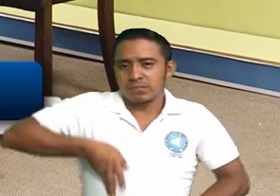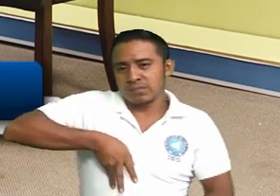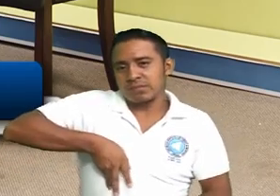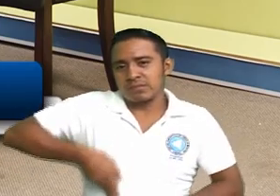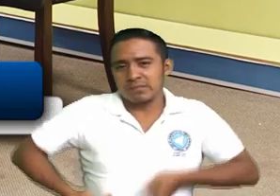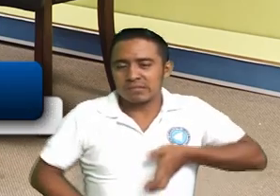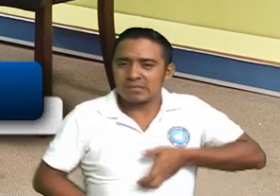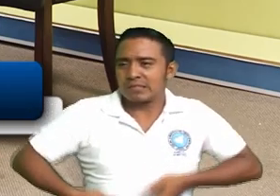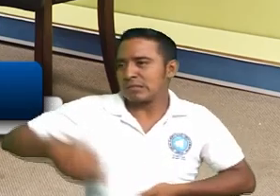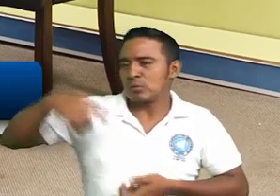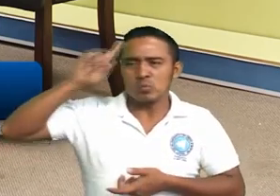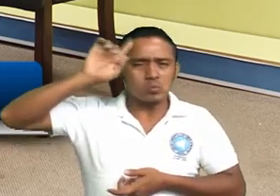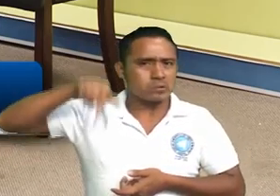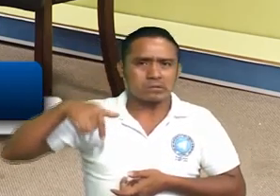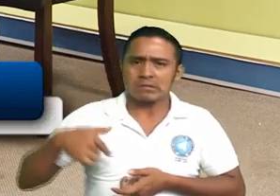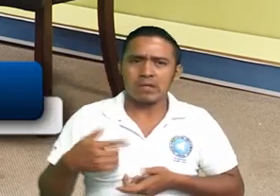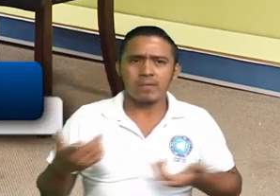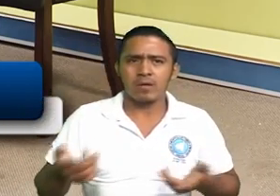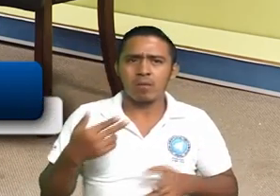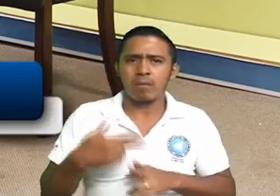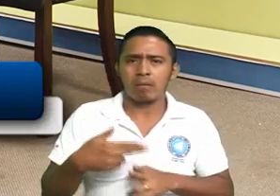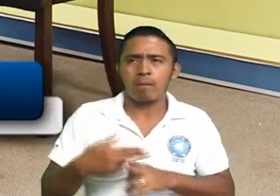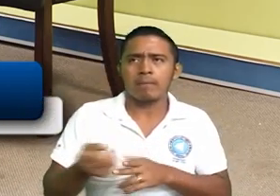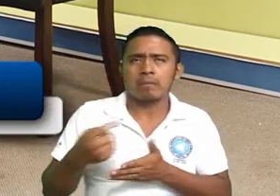materna. Ahora,